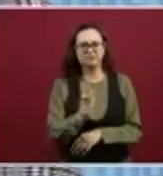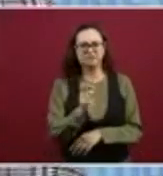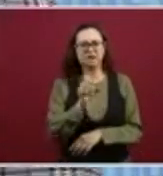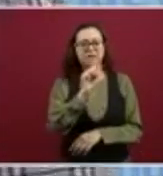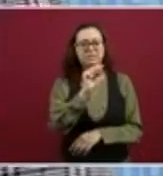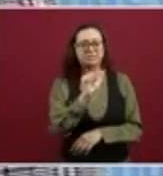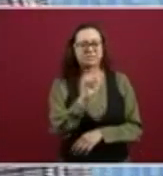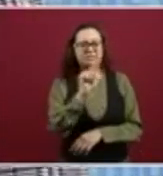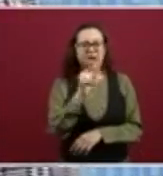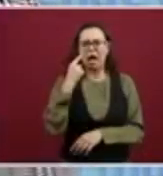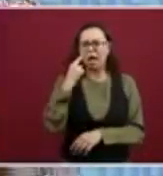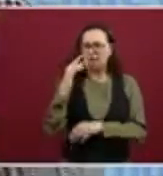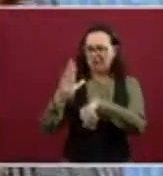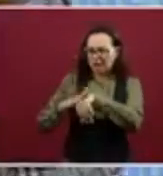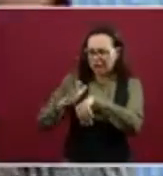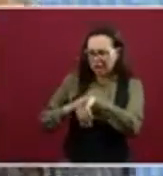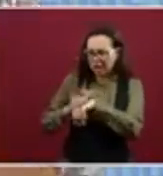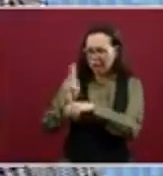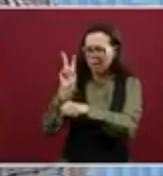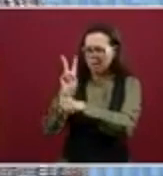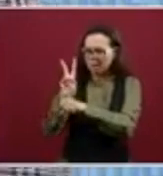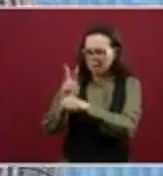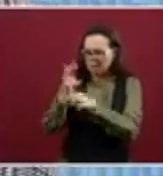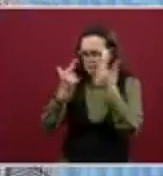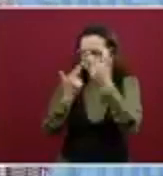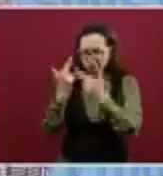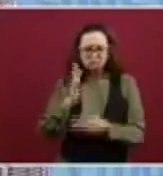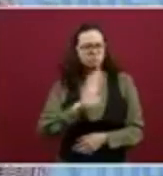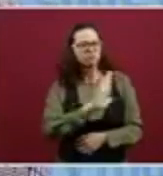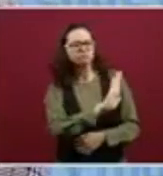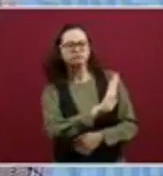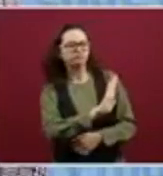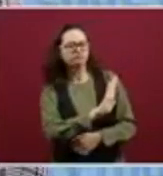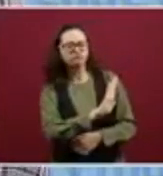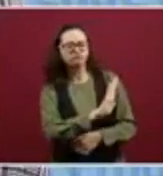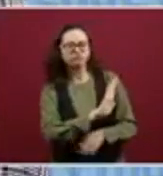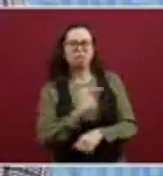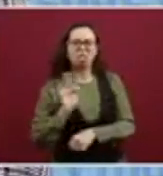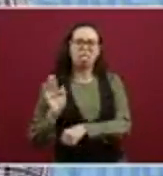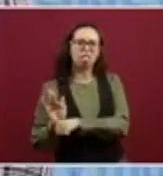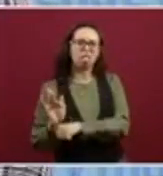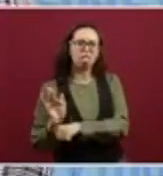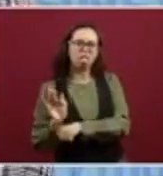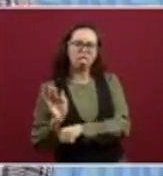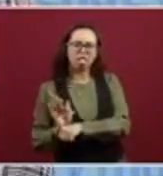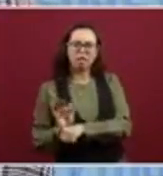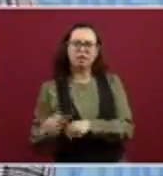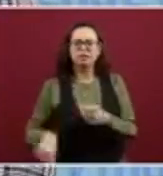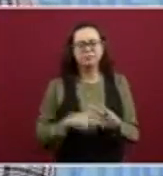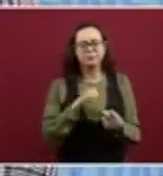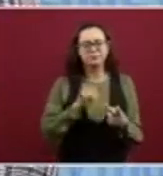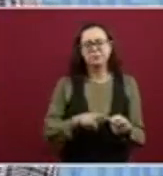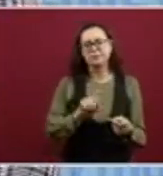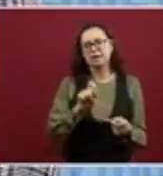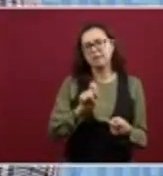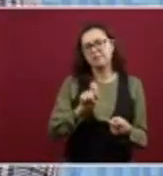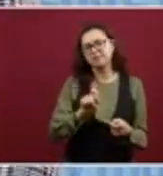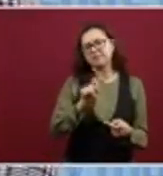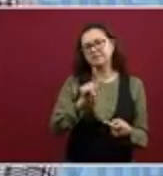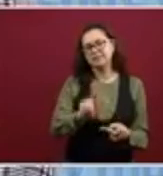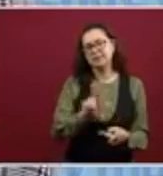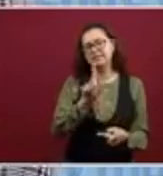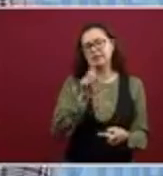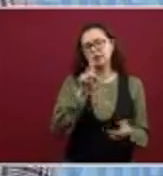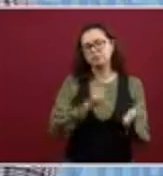auditorías del 2000 hacia atrás. Le pone muchos condicionamientos. Luego tenemos el 27 de diciembre del 2006, como parte de la ley